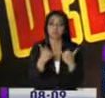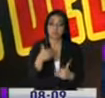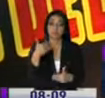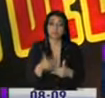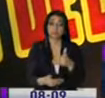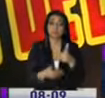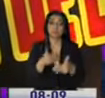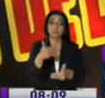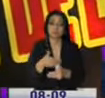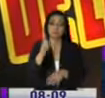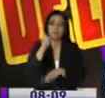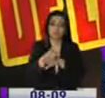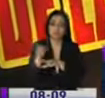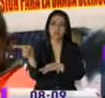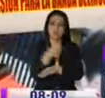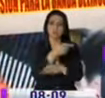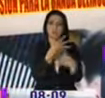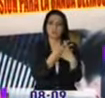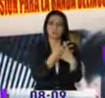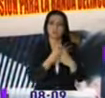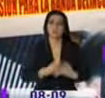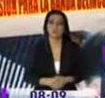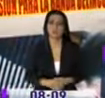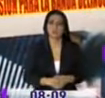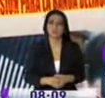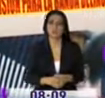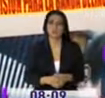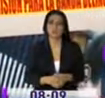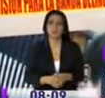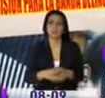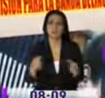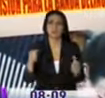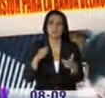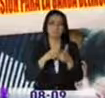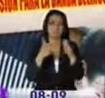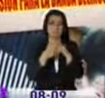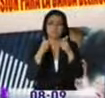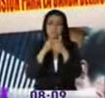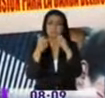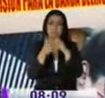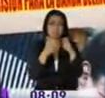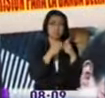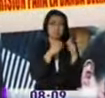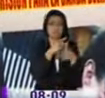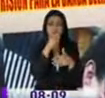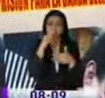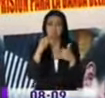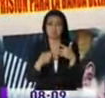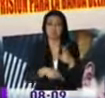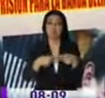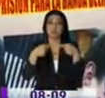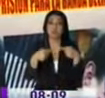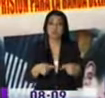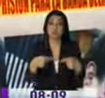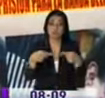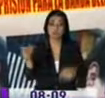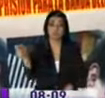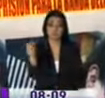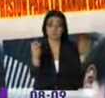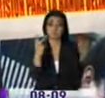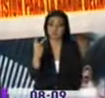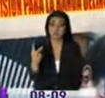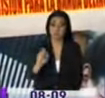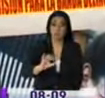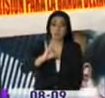se emitió una boleta de prisión. Las muestras de violencia que están en las imágenes y la vivencia que muestra mi cliente aquí presente,